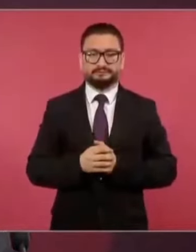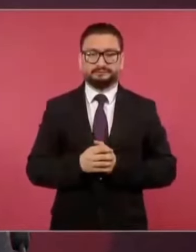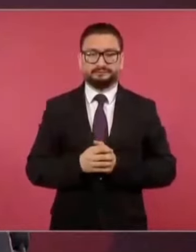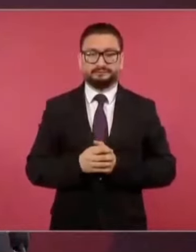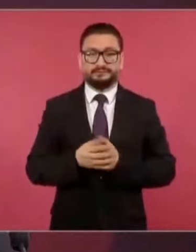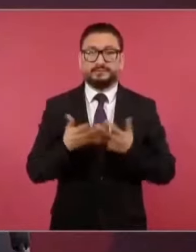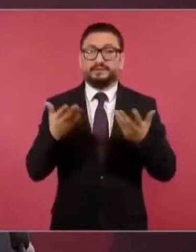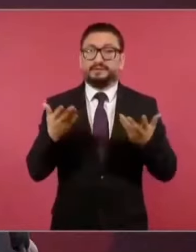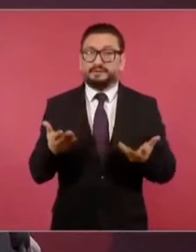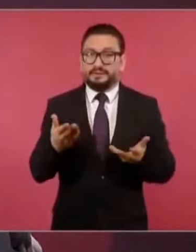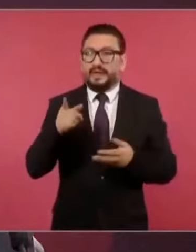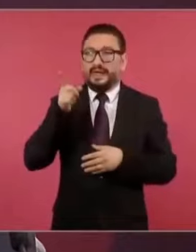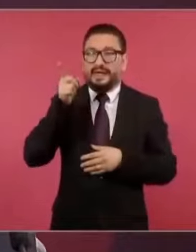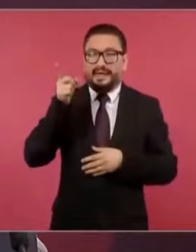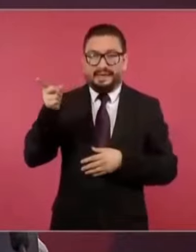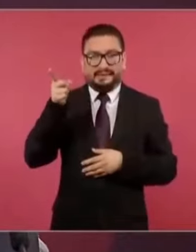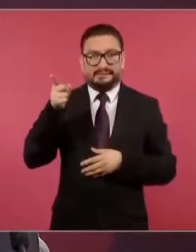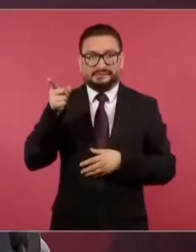sino